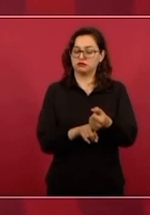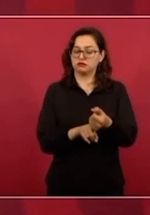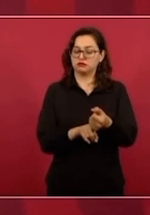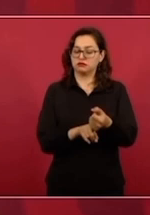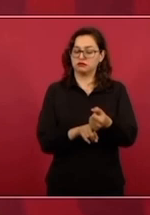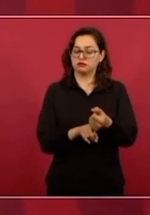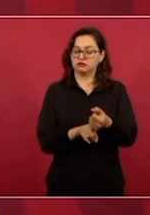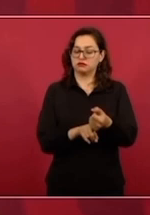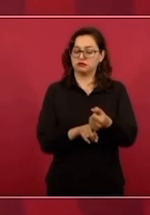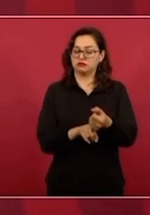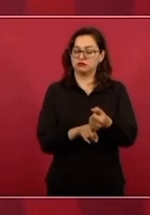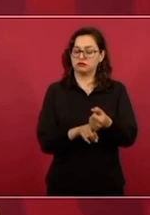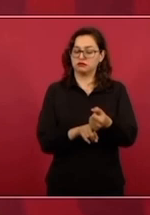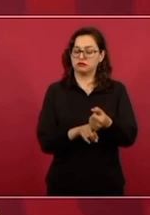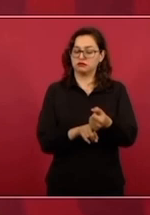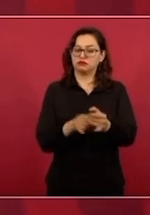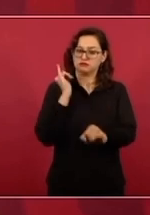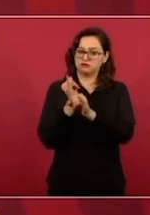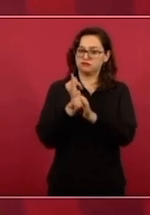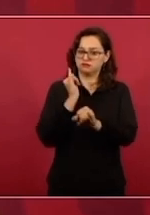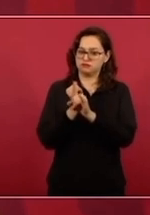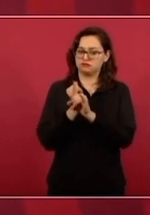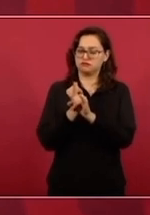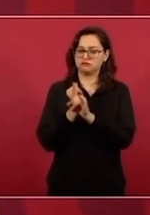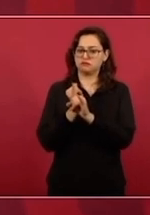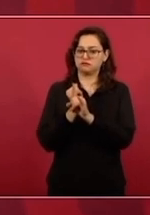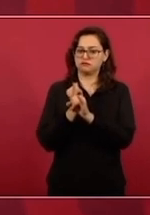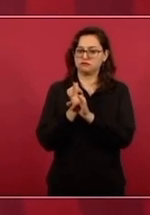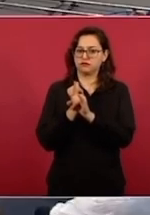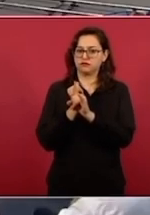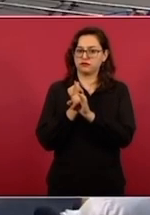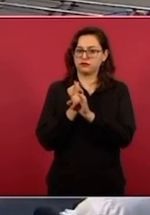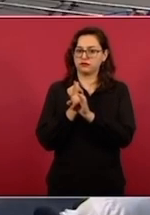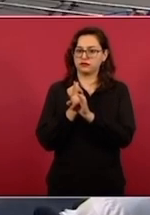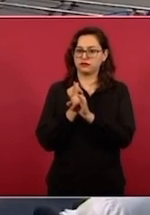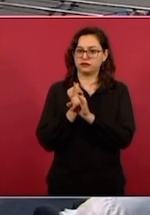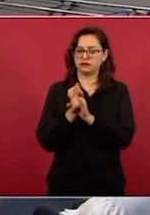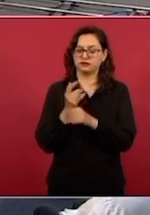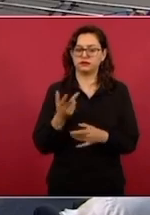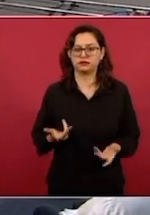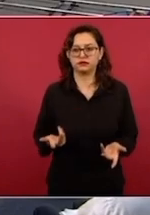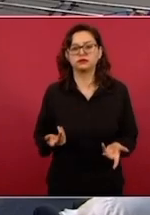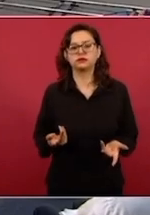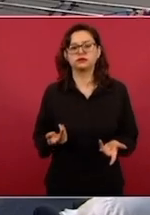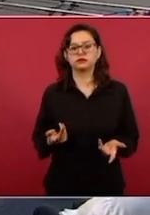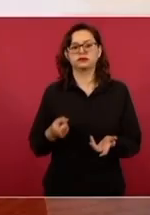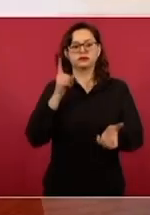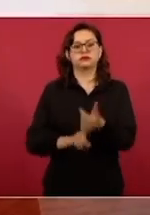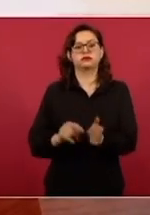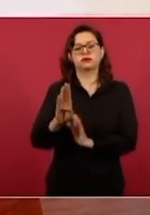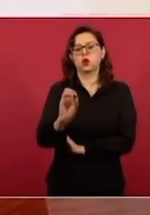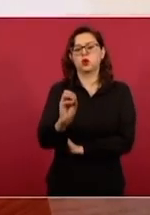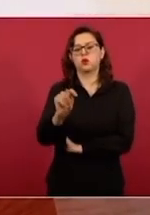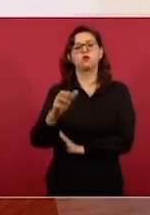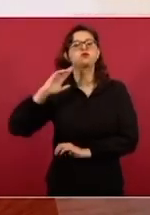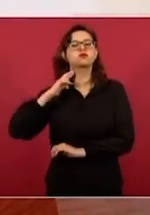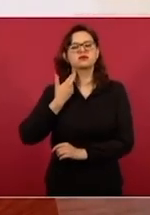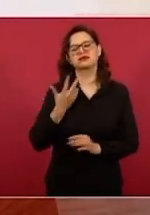veras que está trabajando pero no el hecho de los eso